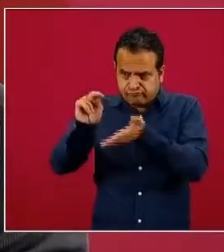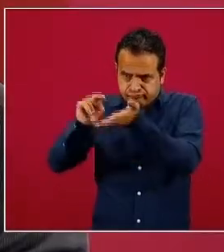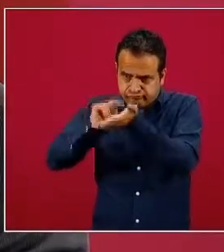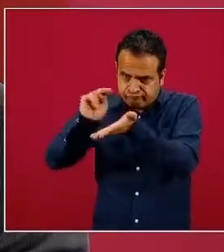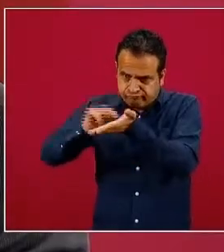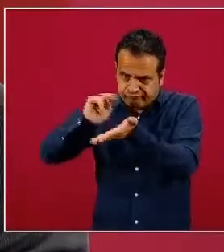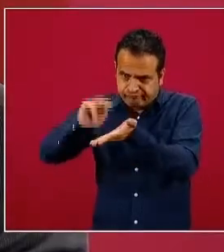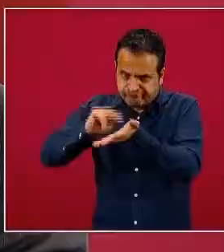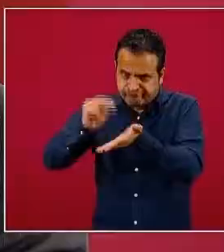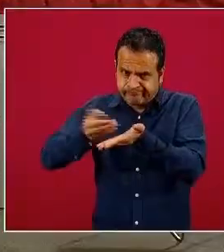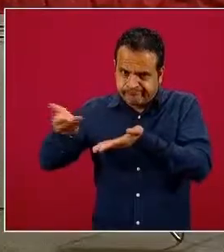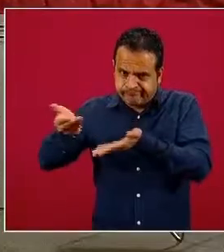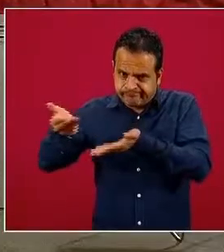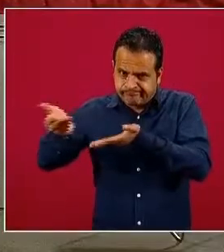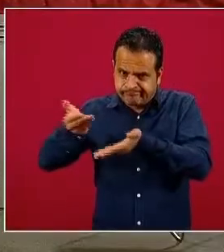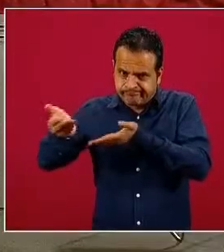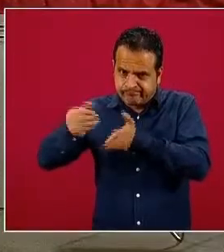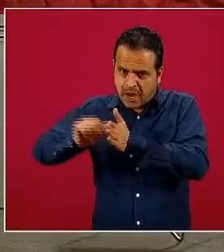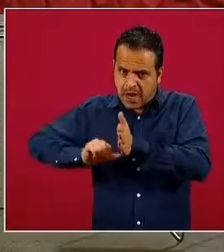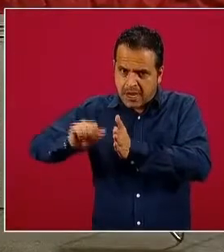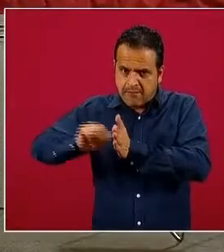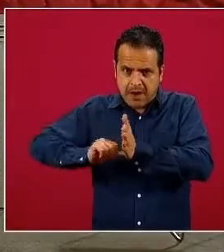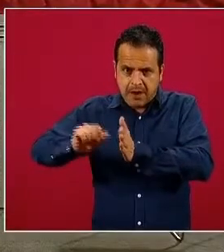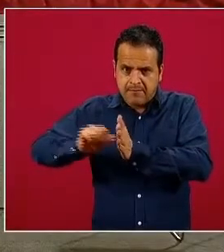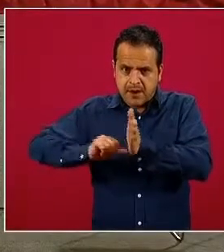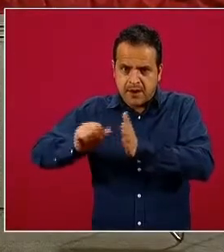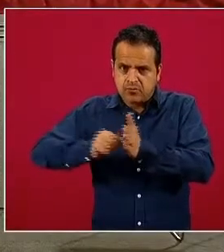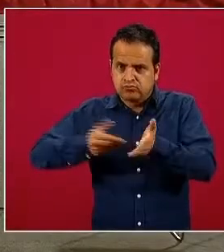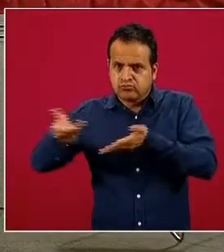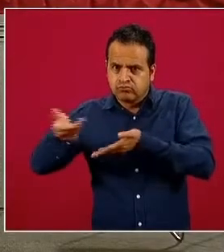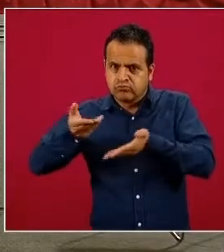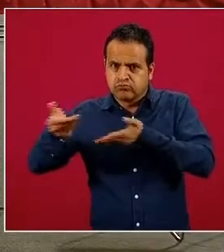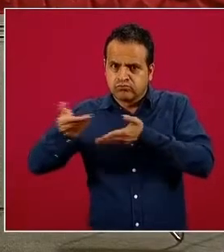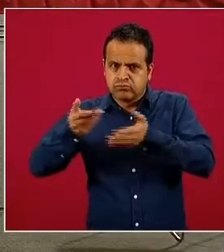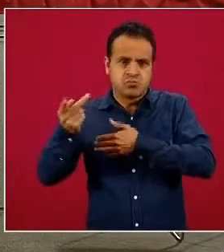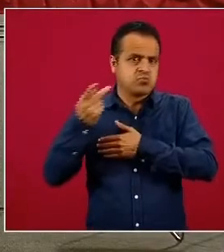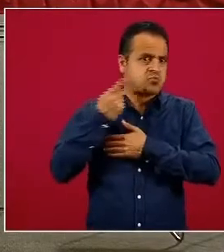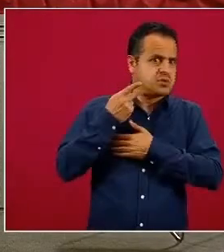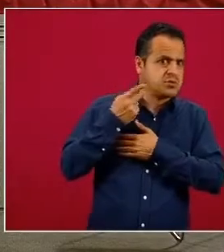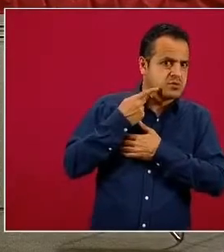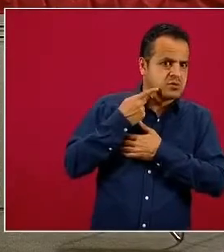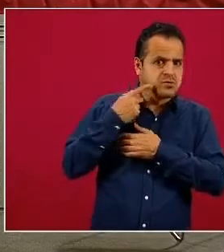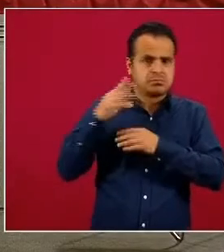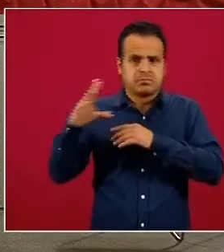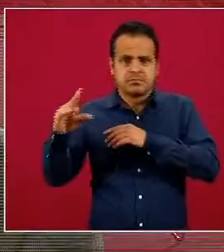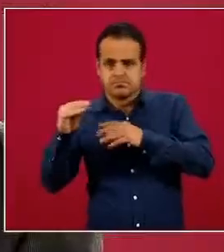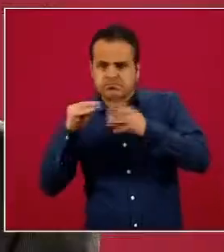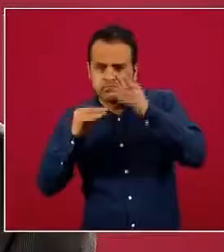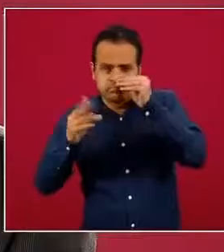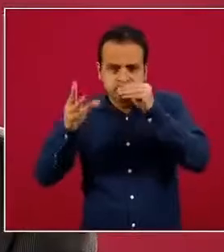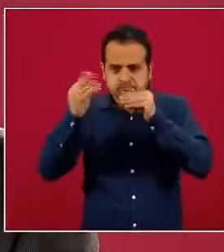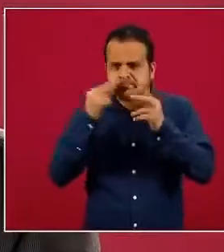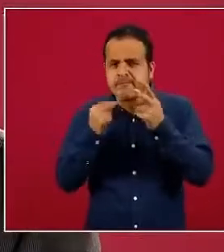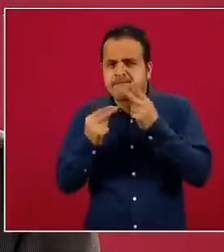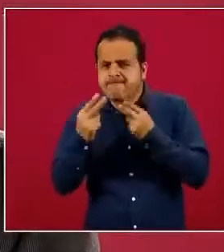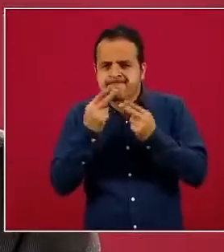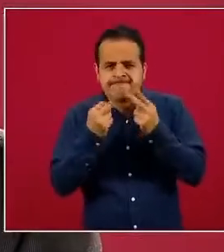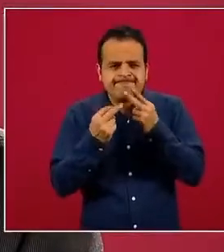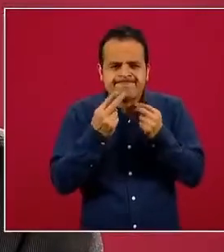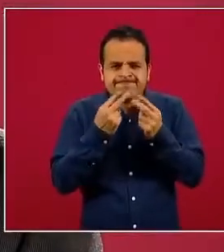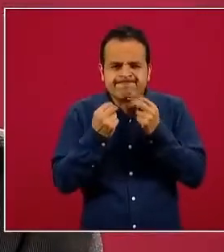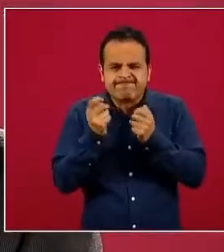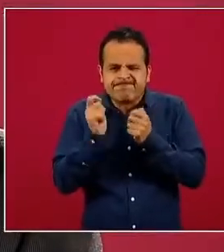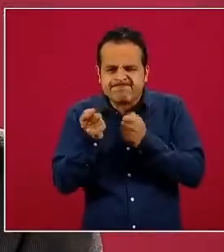Gobierno de Estados Unidos a través de la vía diplomática para ayudar a sincronizar estos esfuerzos. Una de las medidas que se